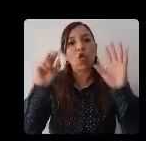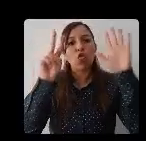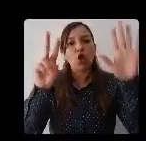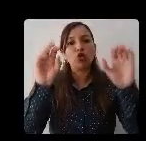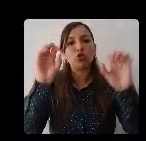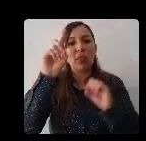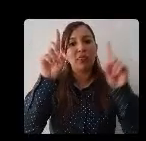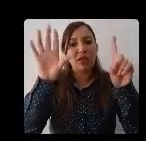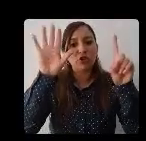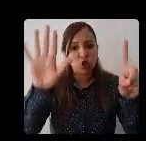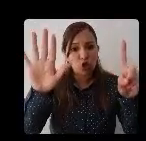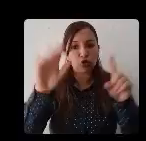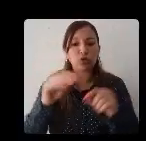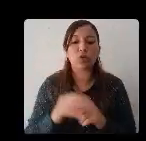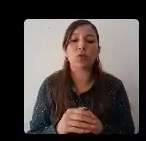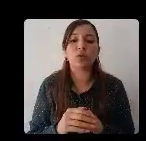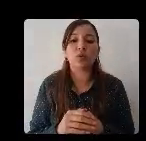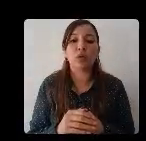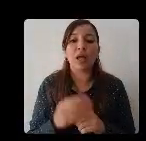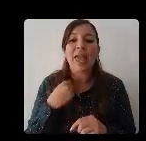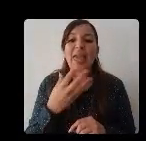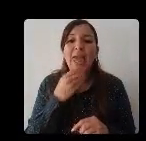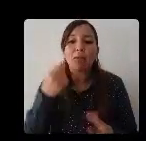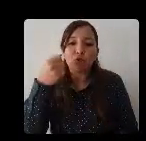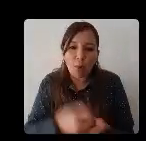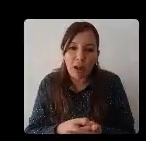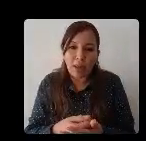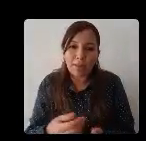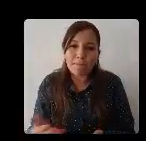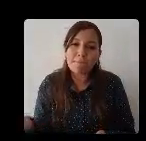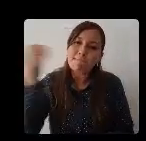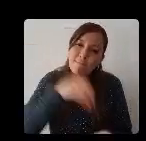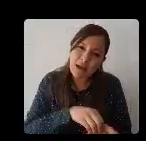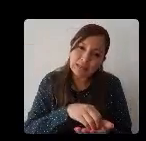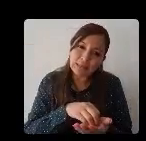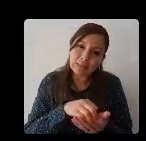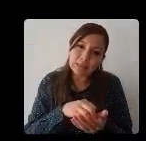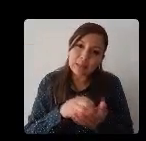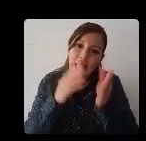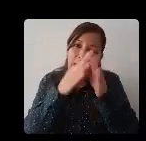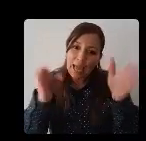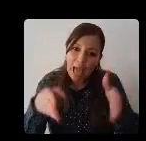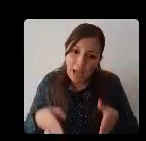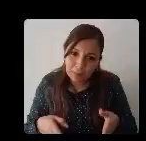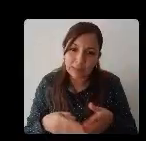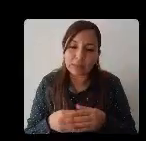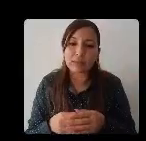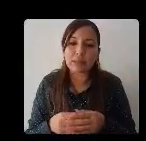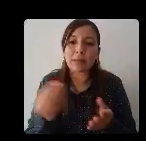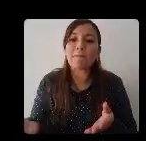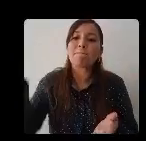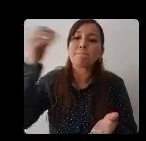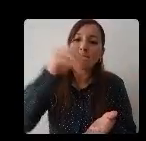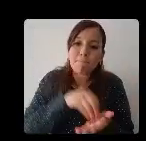aquí al costado, un kayak, esas bicicletas acuáticas, ¿no? Donde puedes hacer bicicleta encima de la